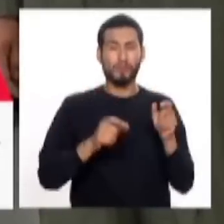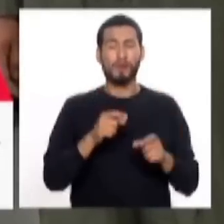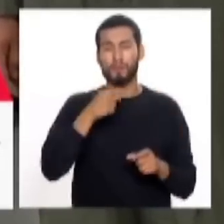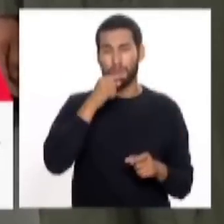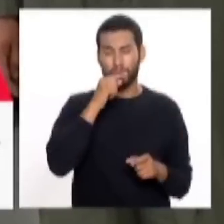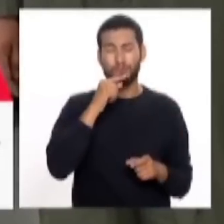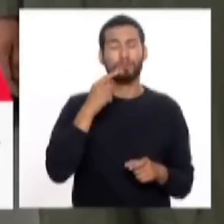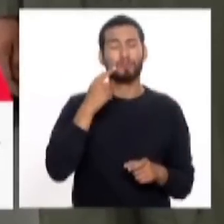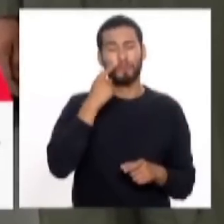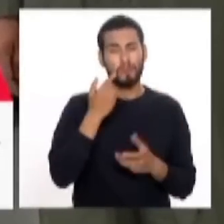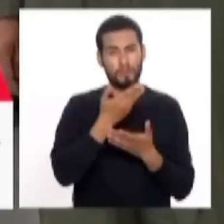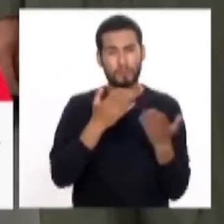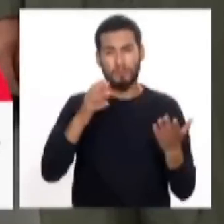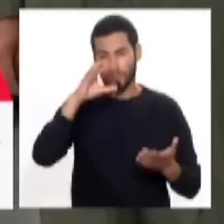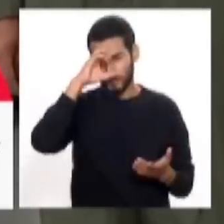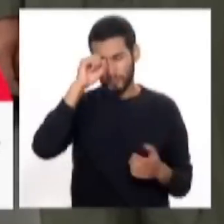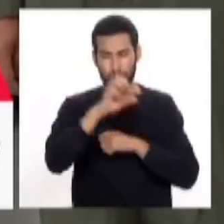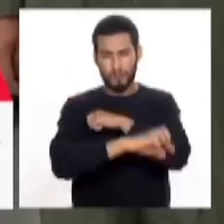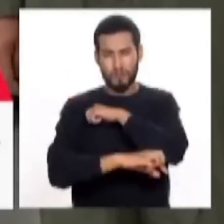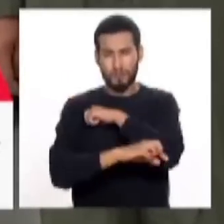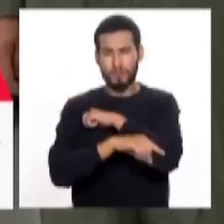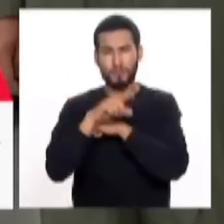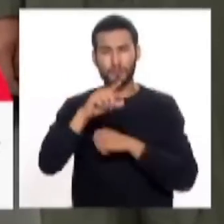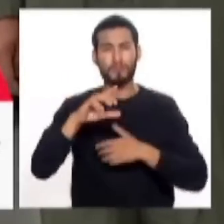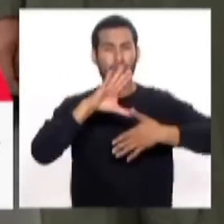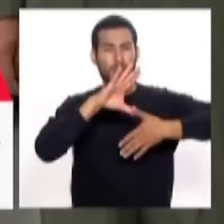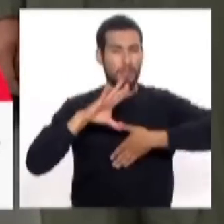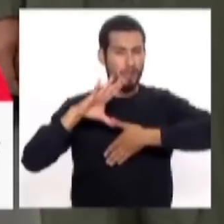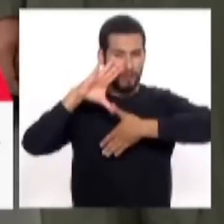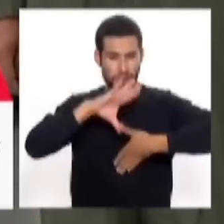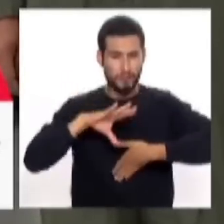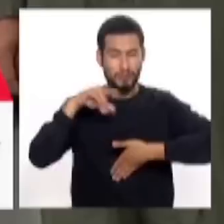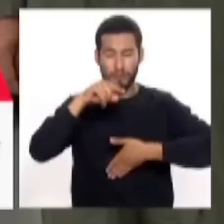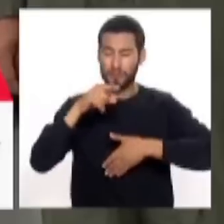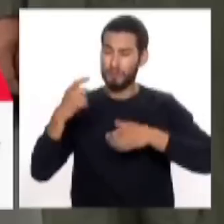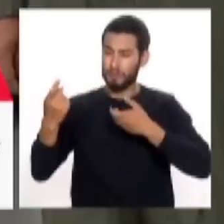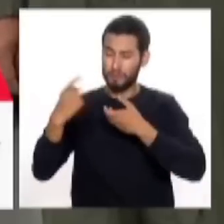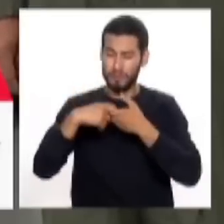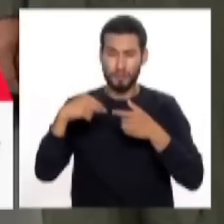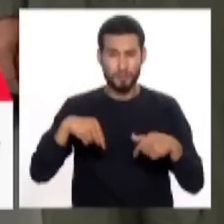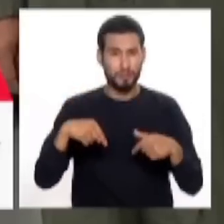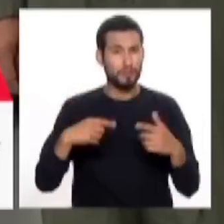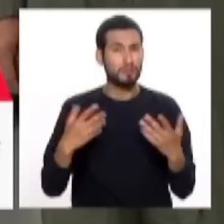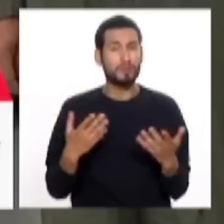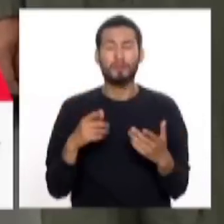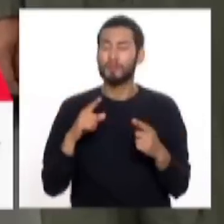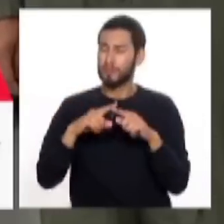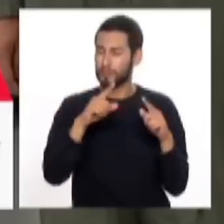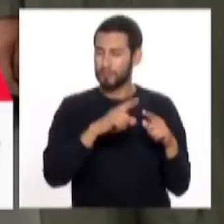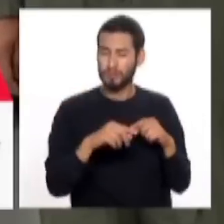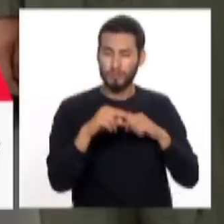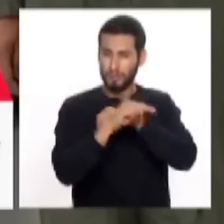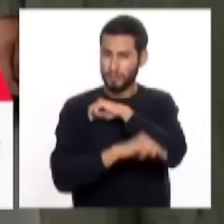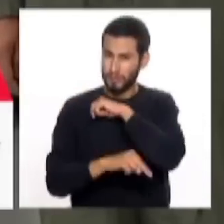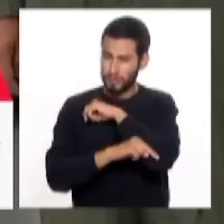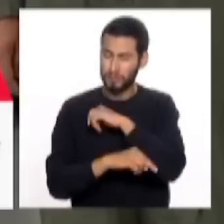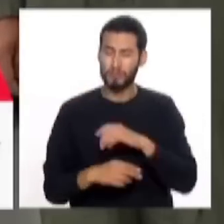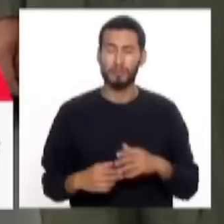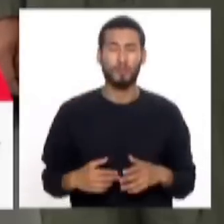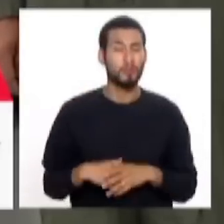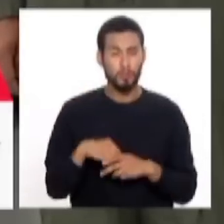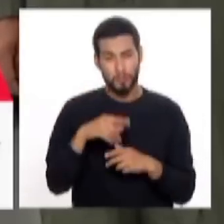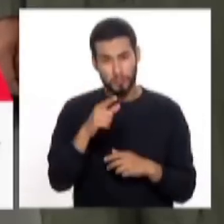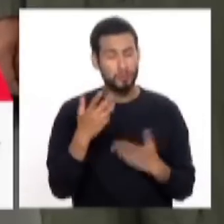distinguidos embajadores de los países de las Américas que participan en este ejercicio multinacional, también